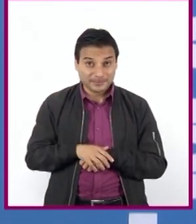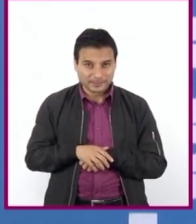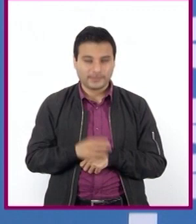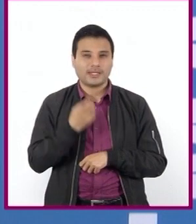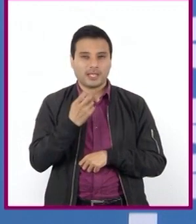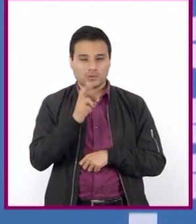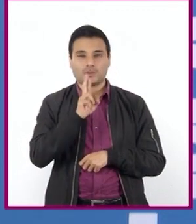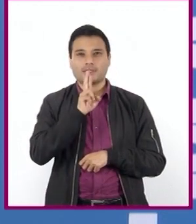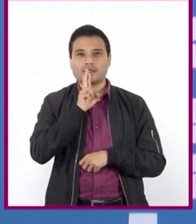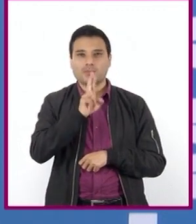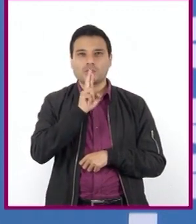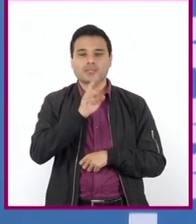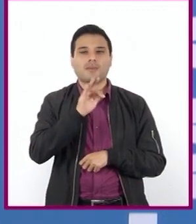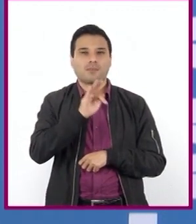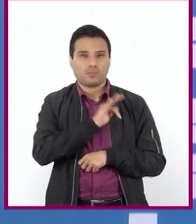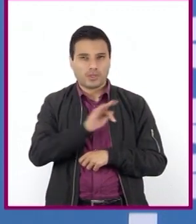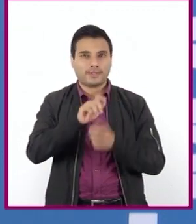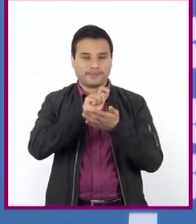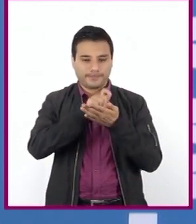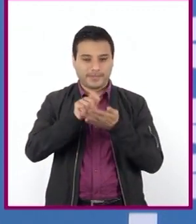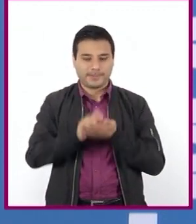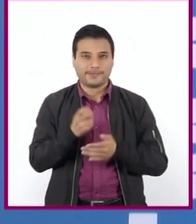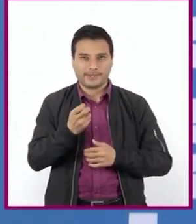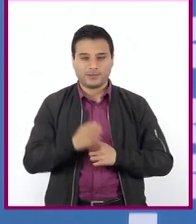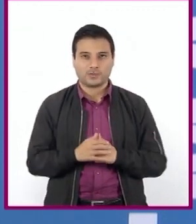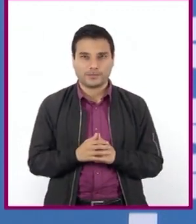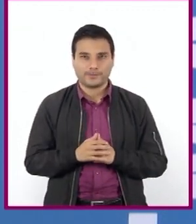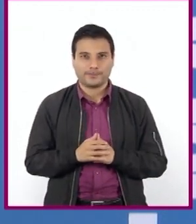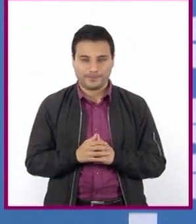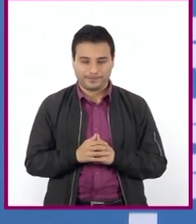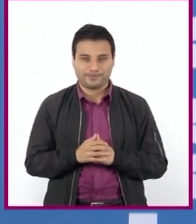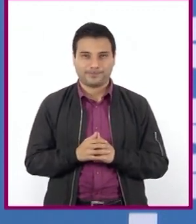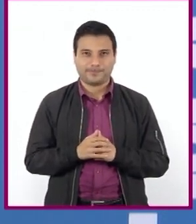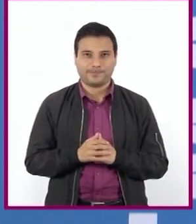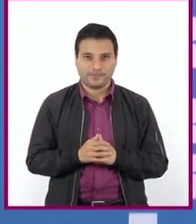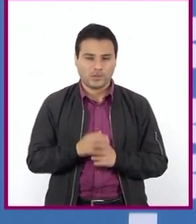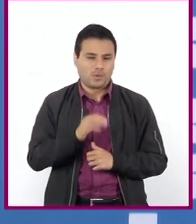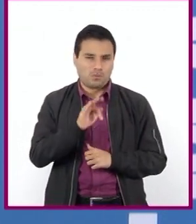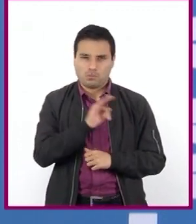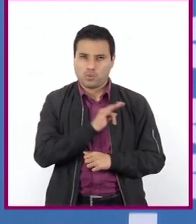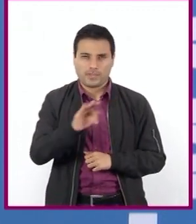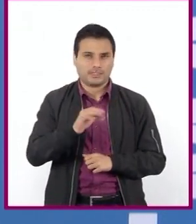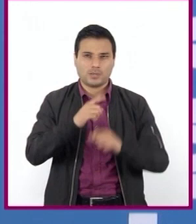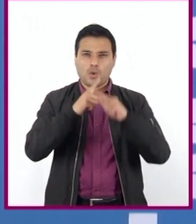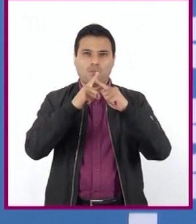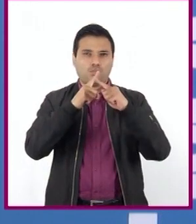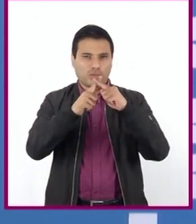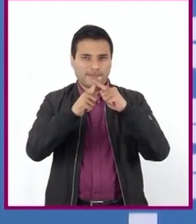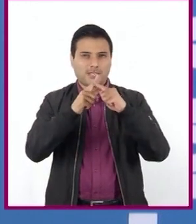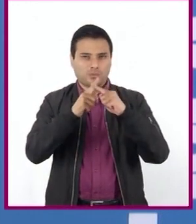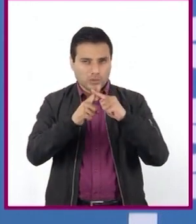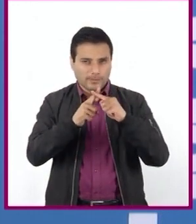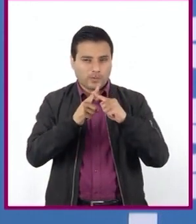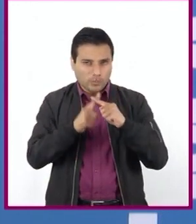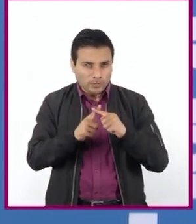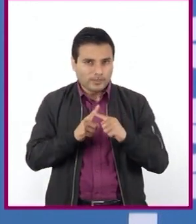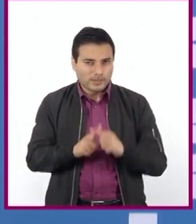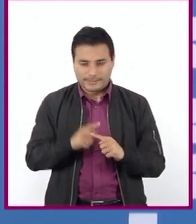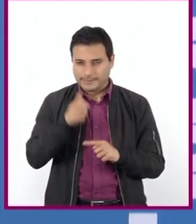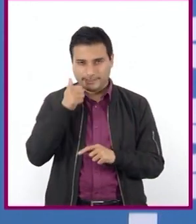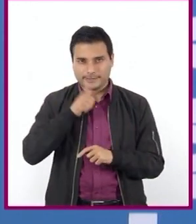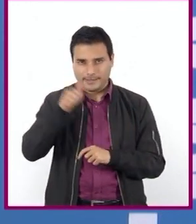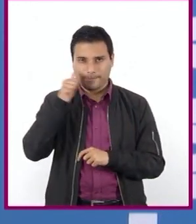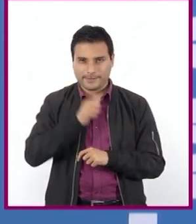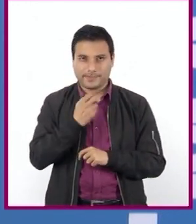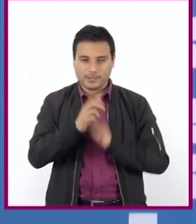datos correspondientes del primer conjunto y viceversa, multiplicando por el inverso multiplicativo de